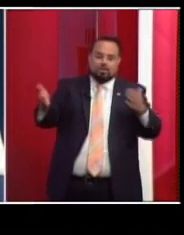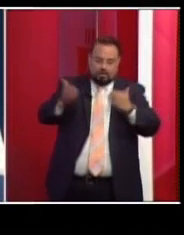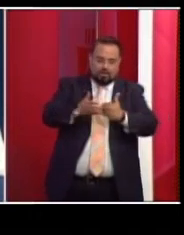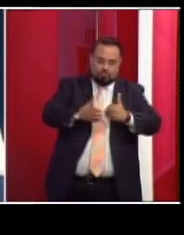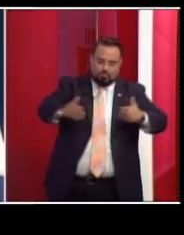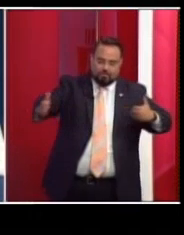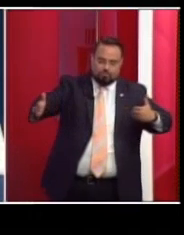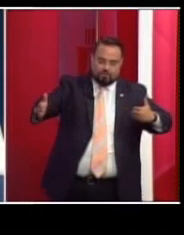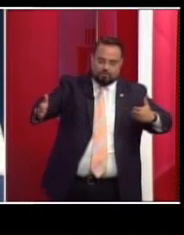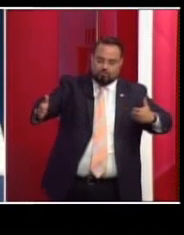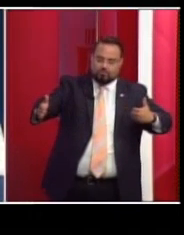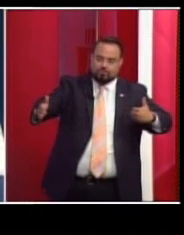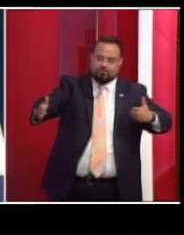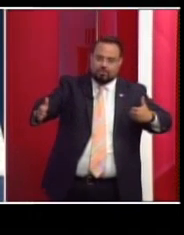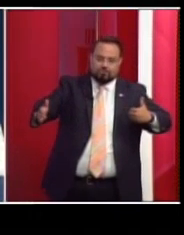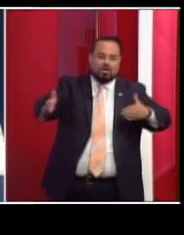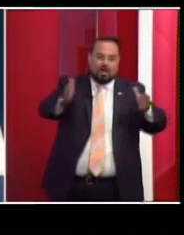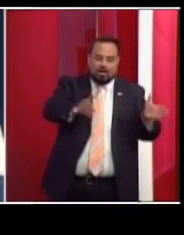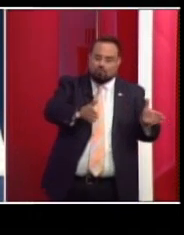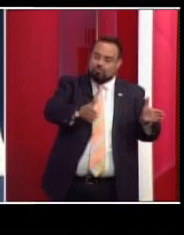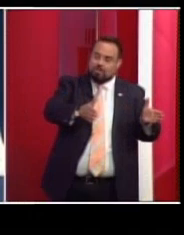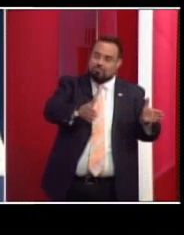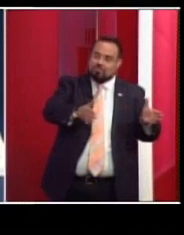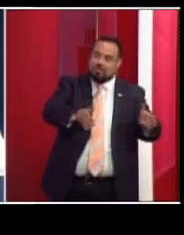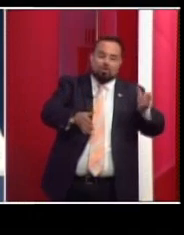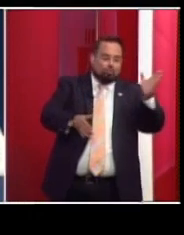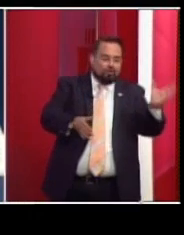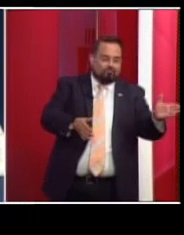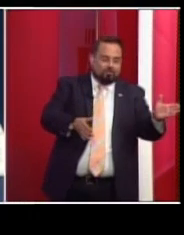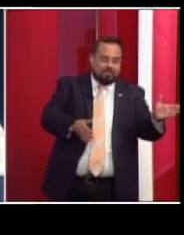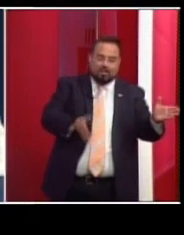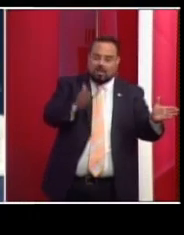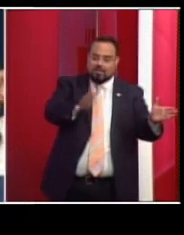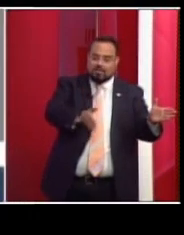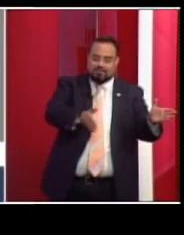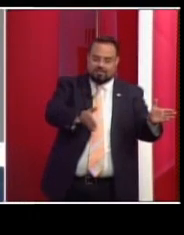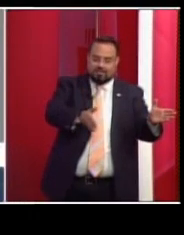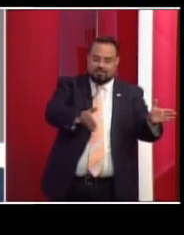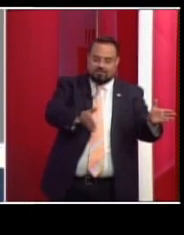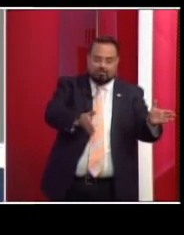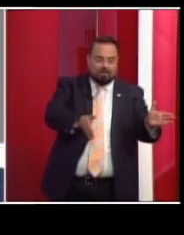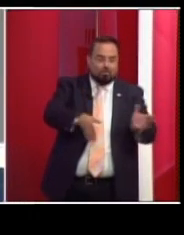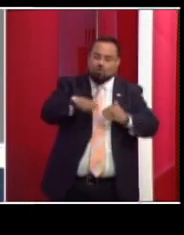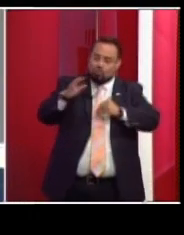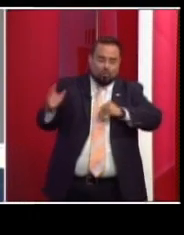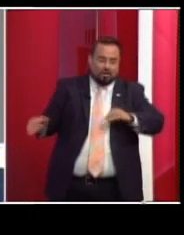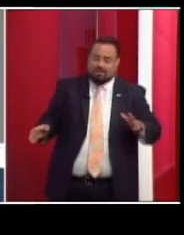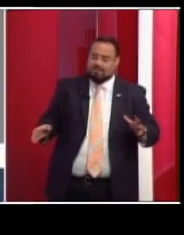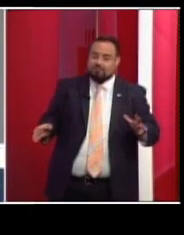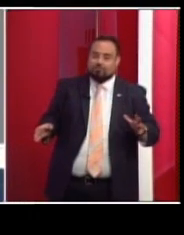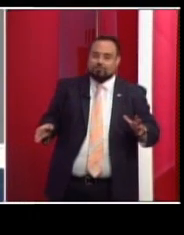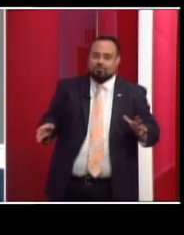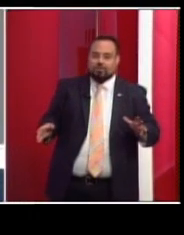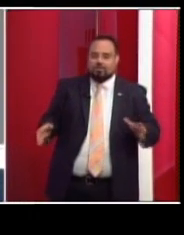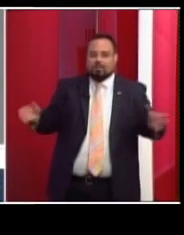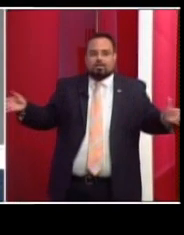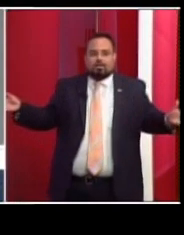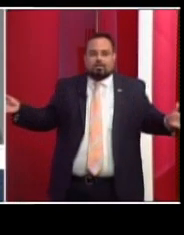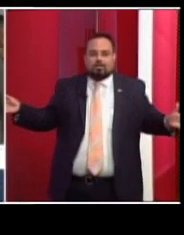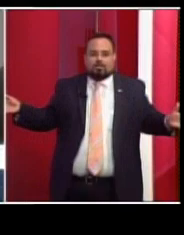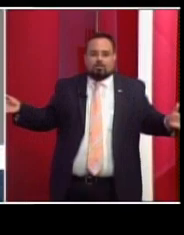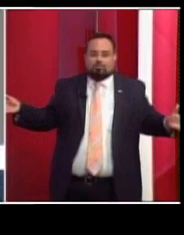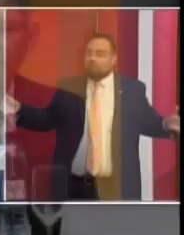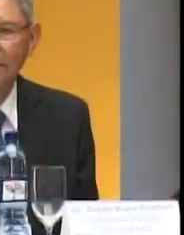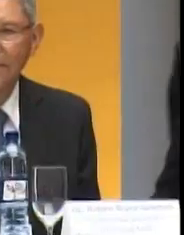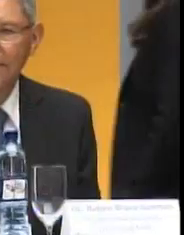esa cuota en algún momento durante todos esos años algo puede pasar una enfermedad alguien que se quede sin trabajo cualquier situación y